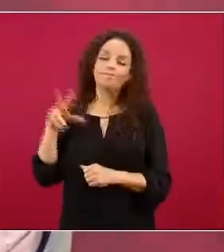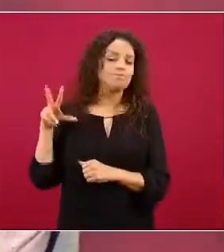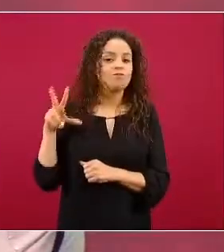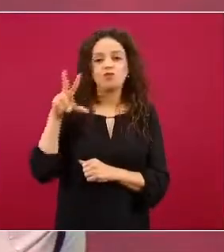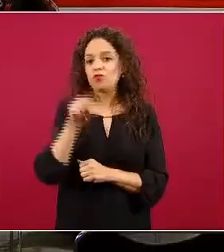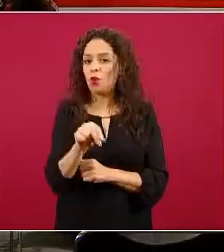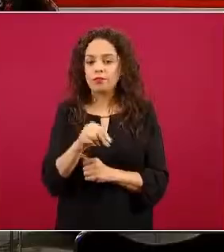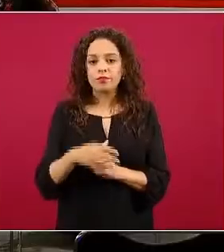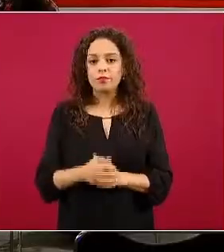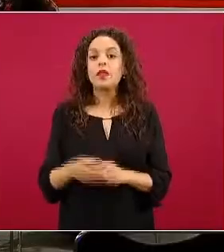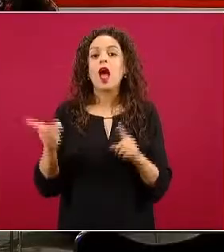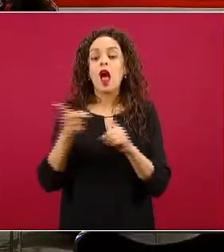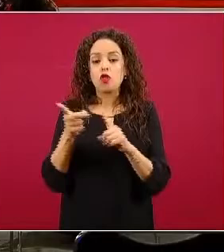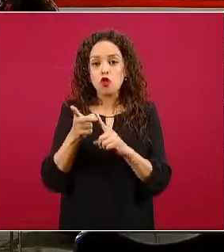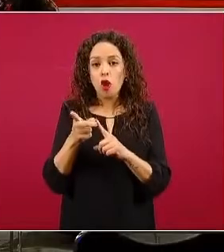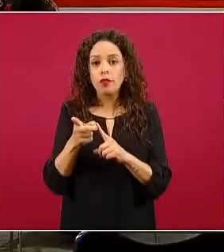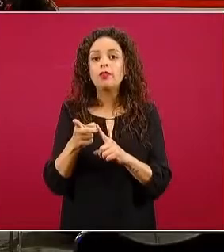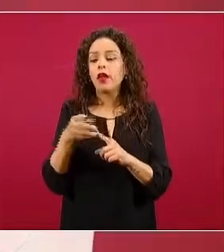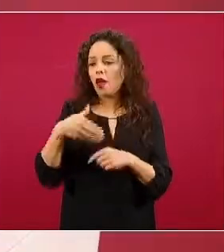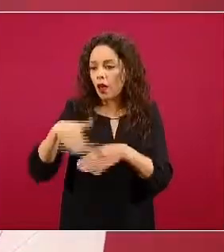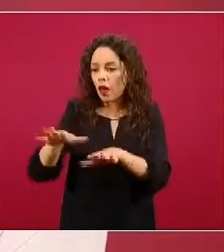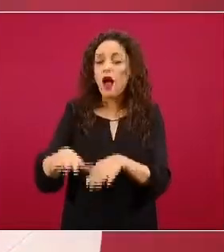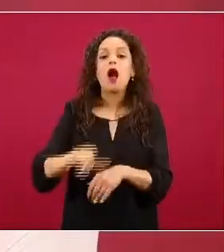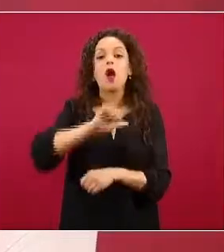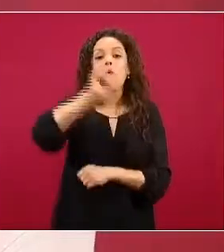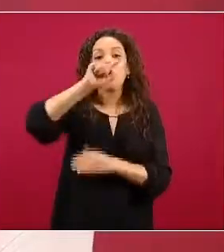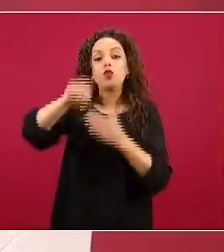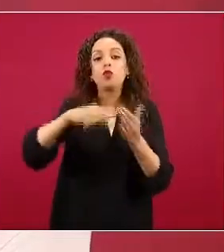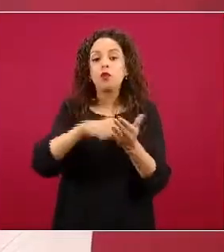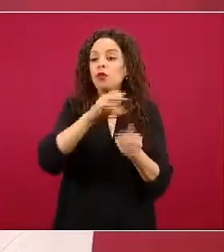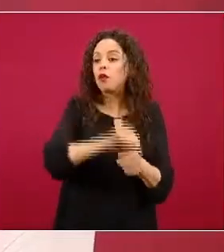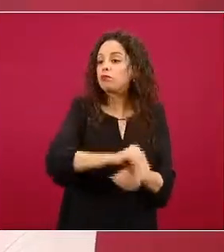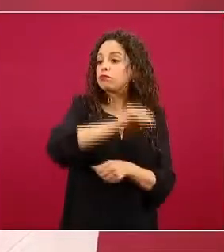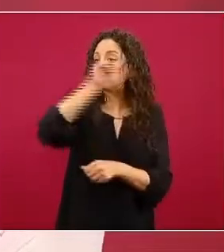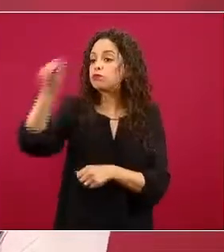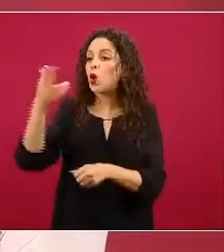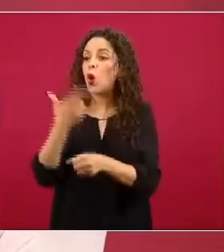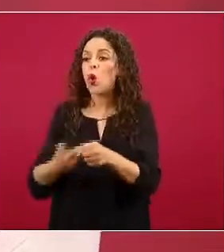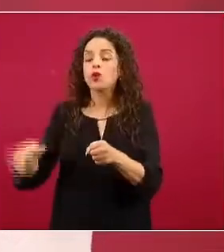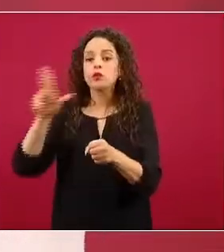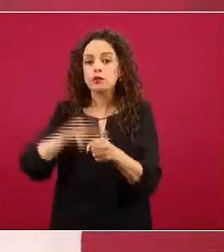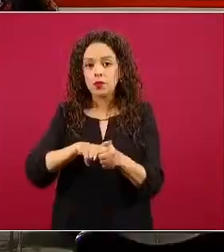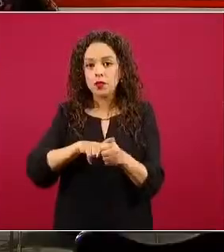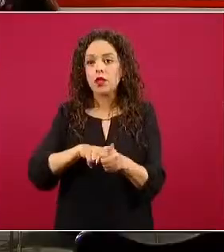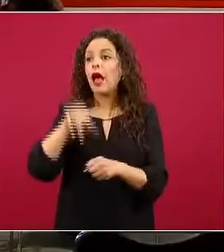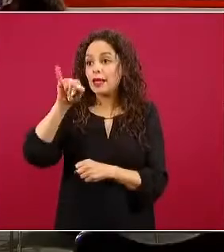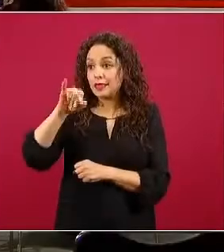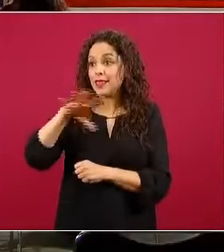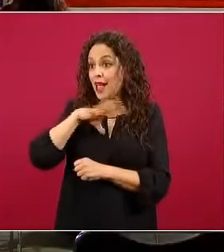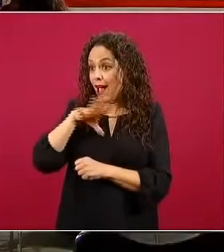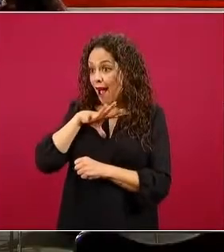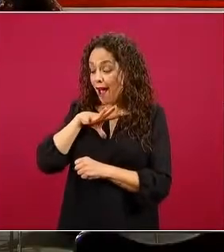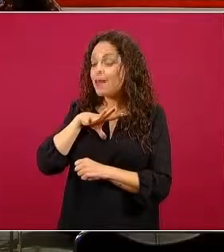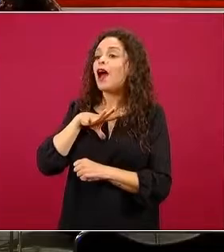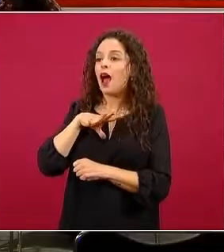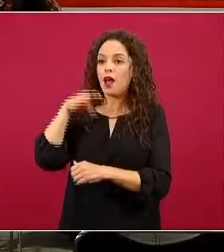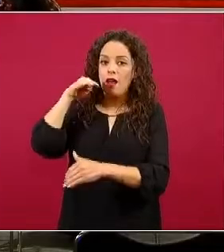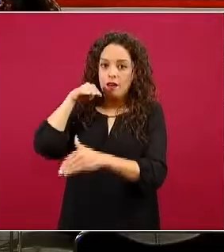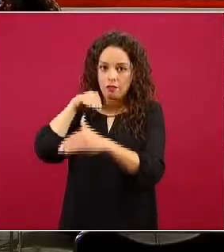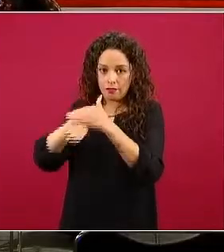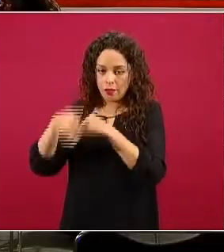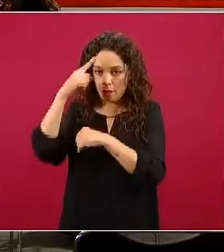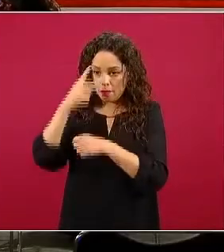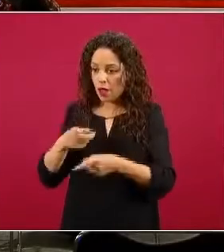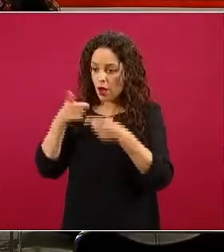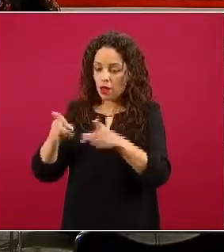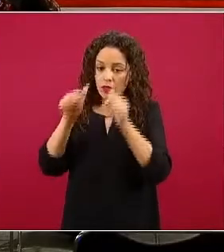Los tienen que derivar a otra unidad que sí tenga la capacidad de recibirlos para darles la atención que se